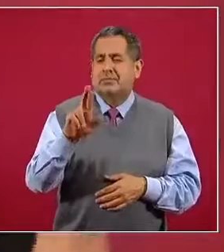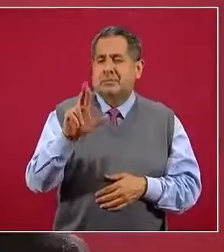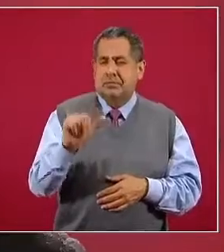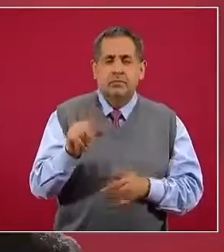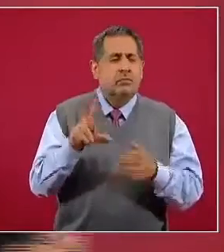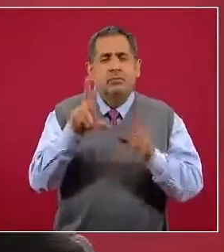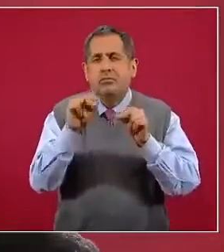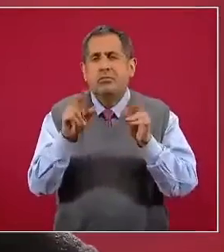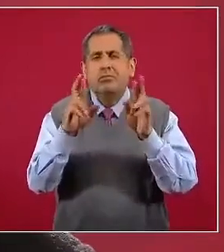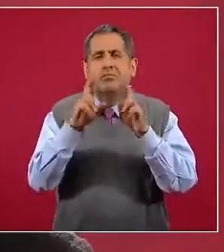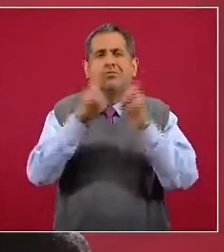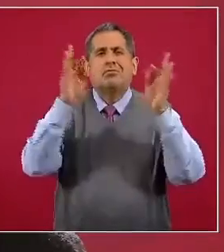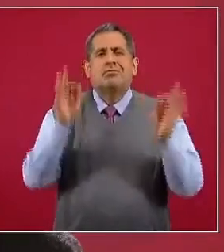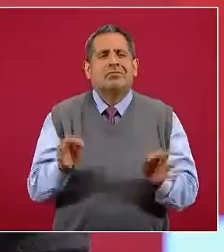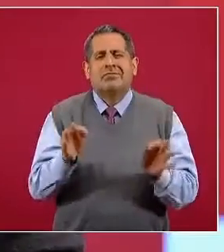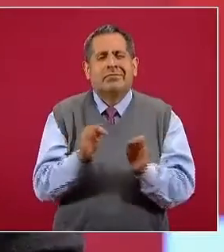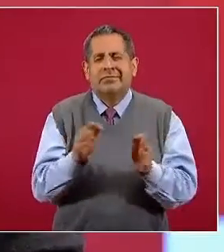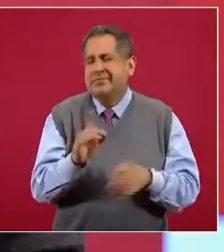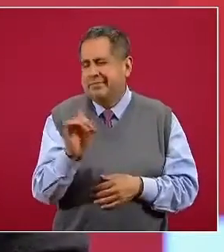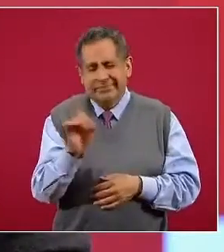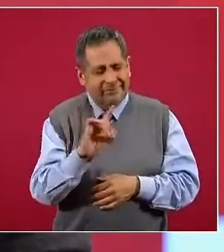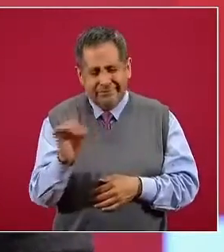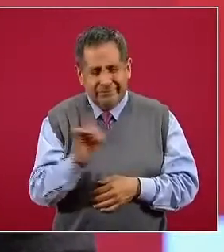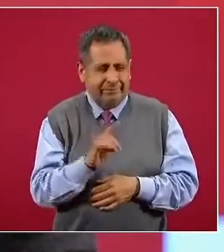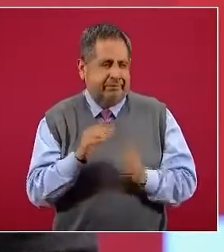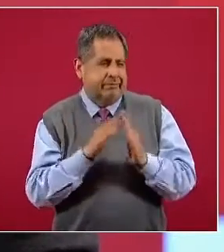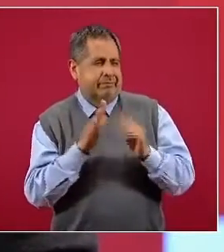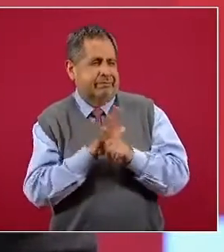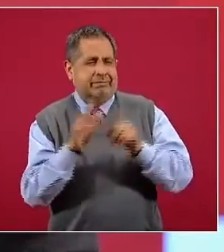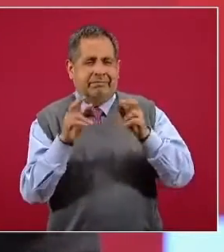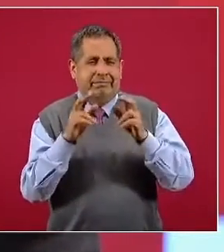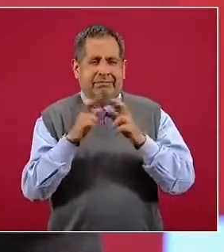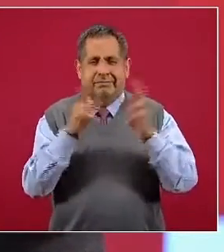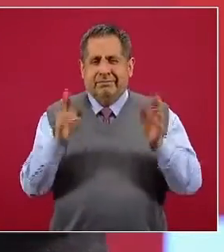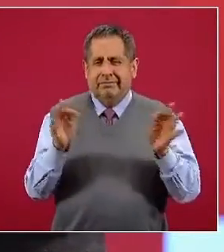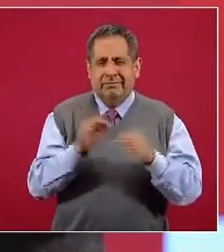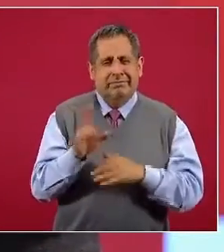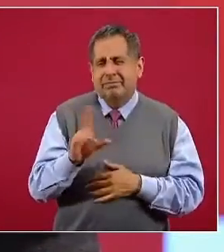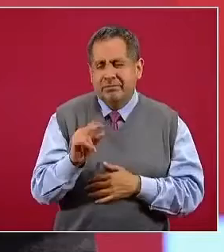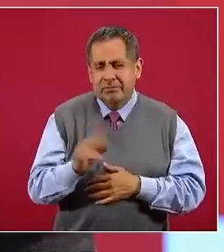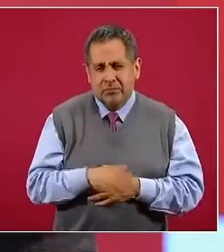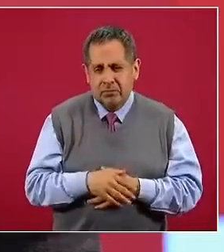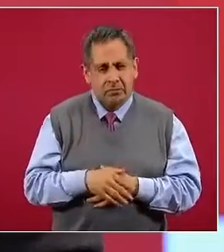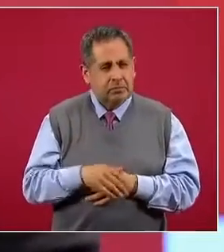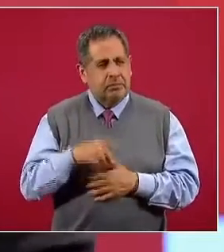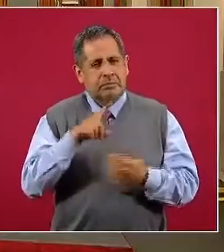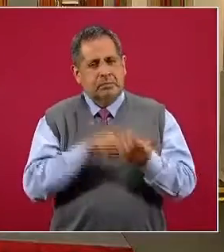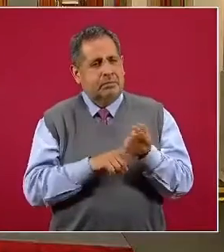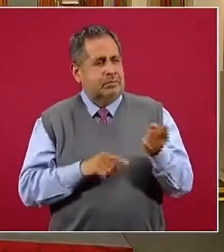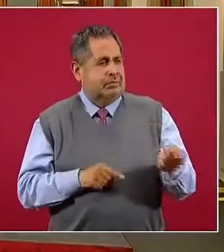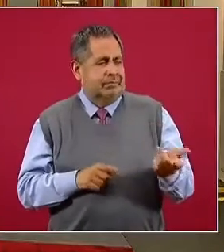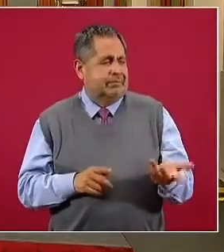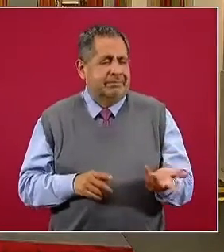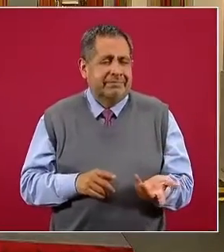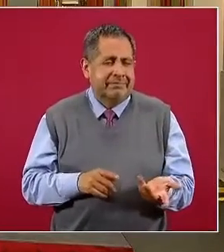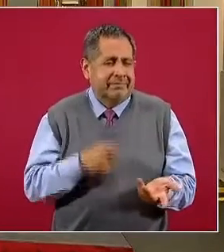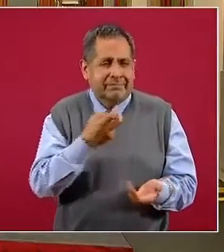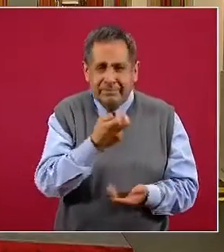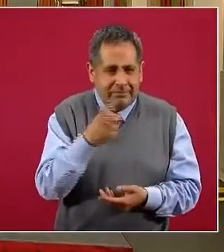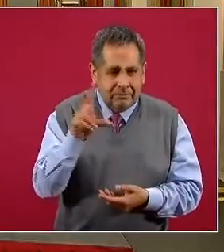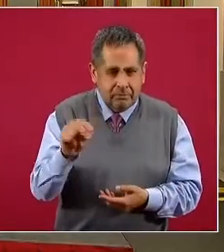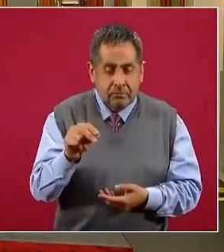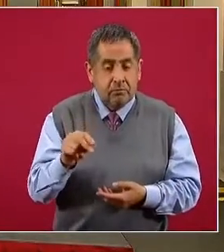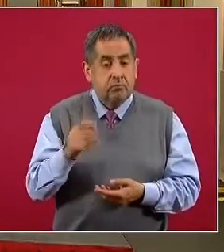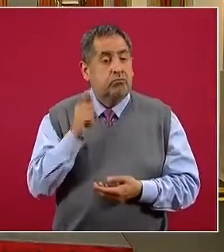un refri del tamaño de lo que uno tiene en la casa y tampoco de la intensidad de refrigeración de lo que uno tiene en la casa.